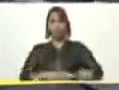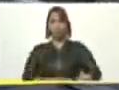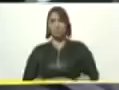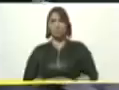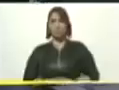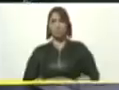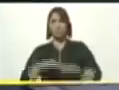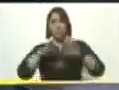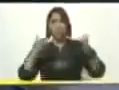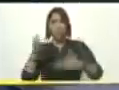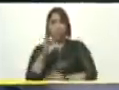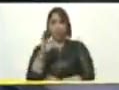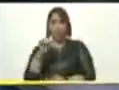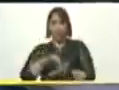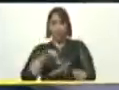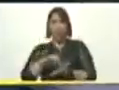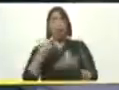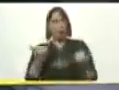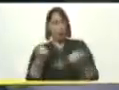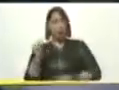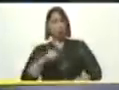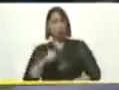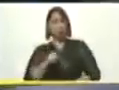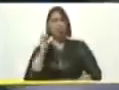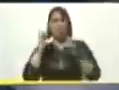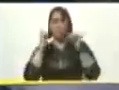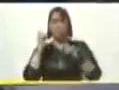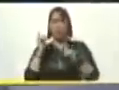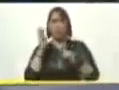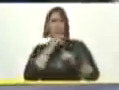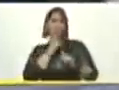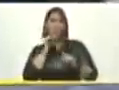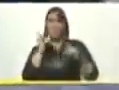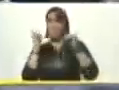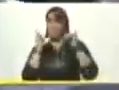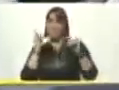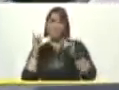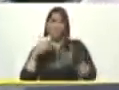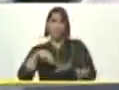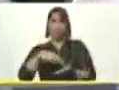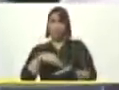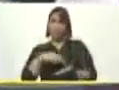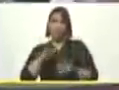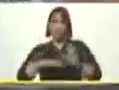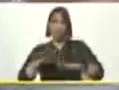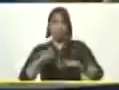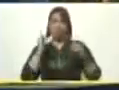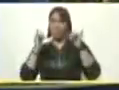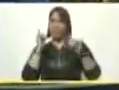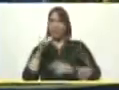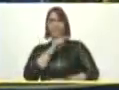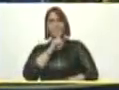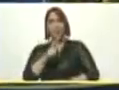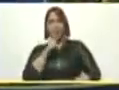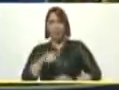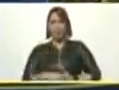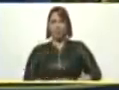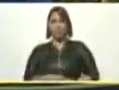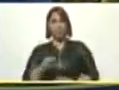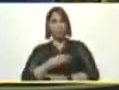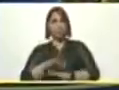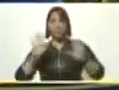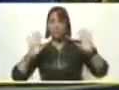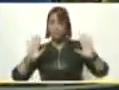poliedro de Caracas Ahora sí Ahora tú vas por una fiesta y si no se baila tambor la fiesta estuvo mala sí así la música